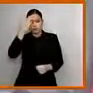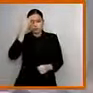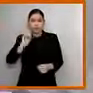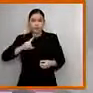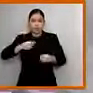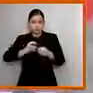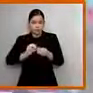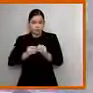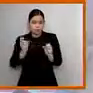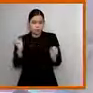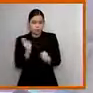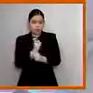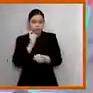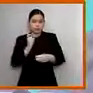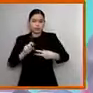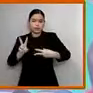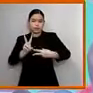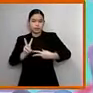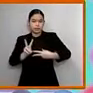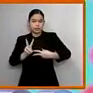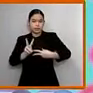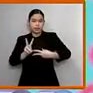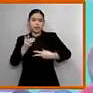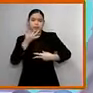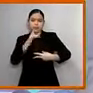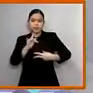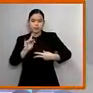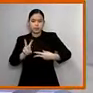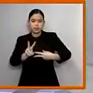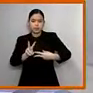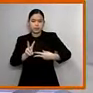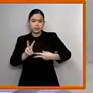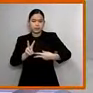dígito. Dos, segundo dígito, suerte.